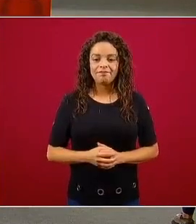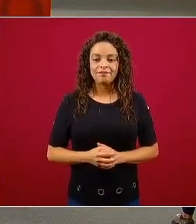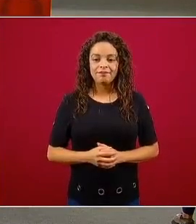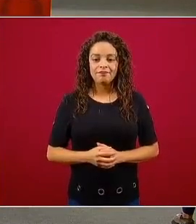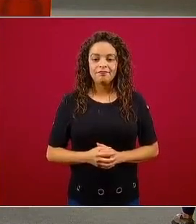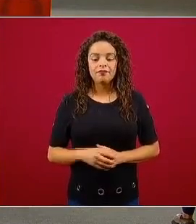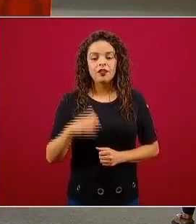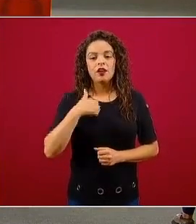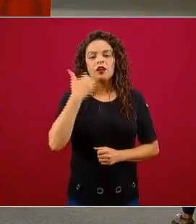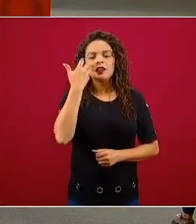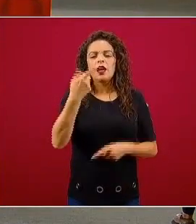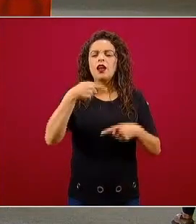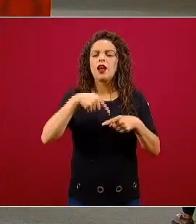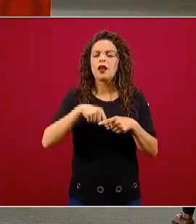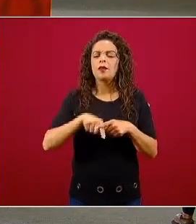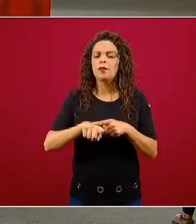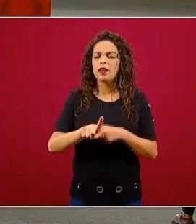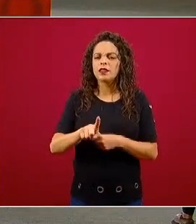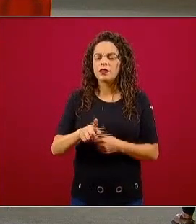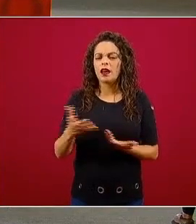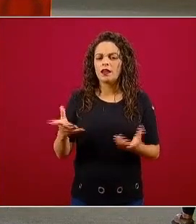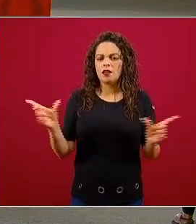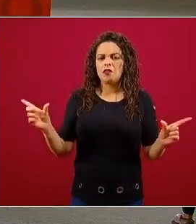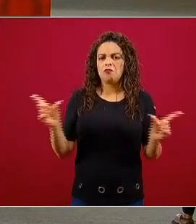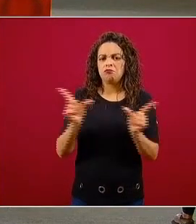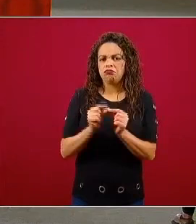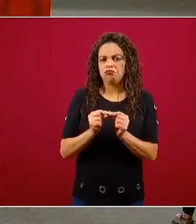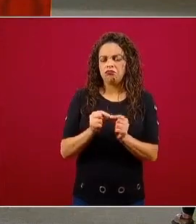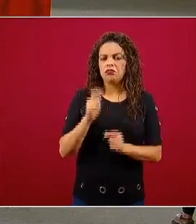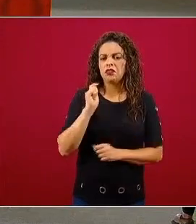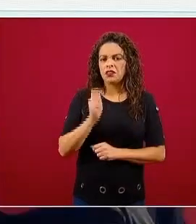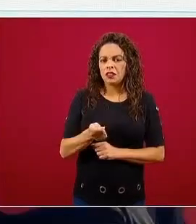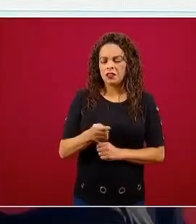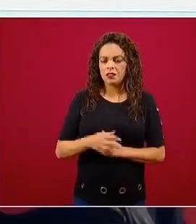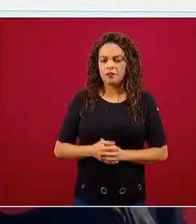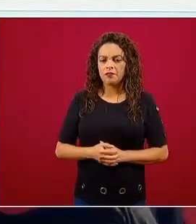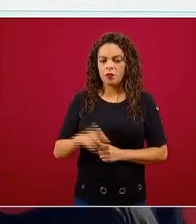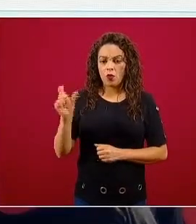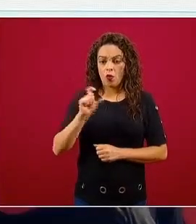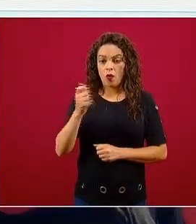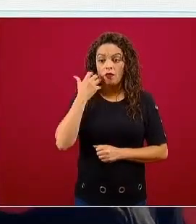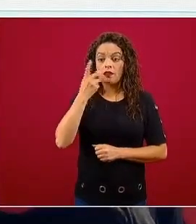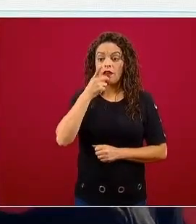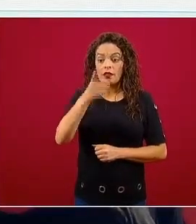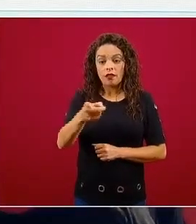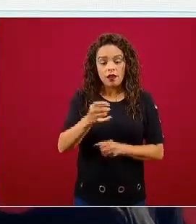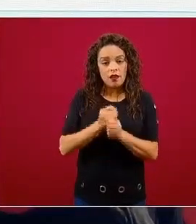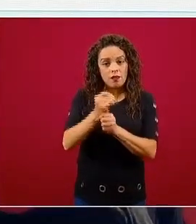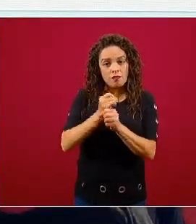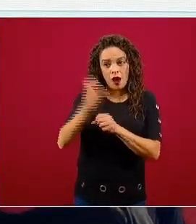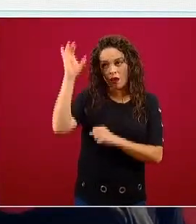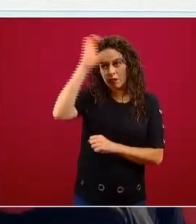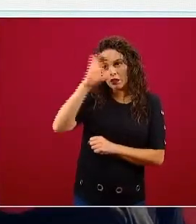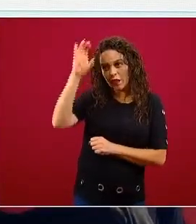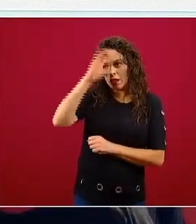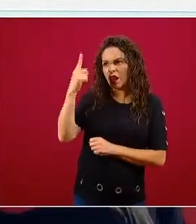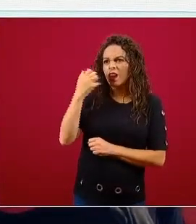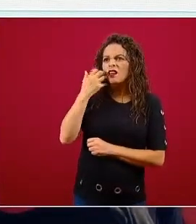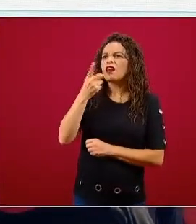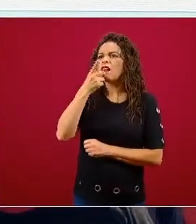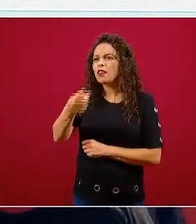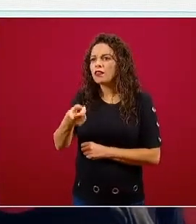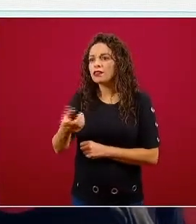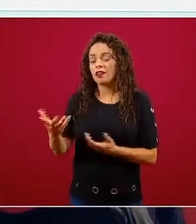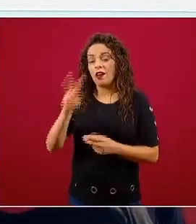Quisiera yo empezar haciendo una breve explicación que cuando se habla de investigación científica es un tema